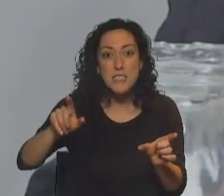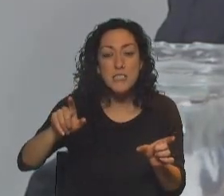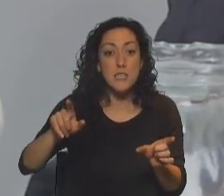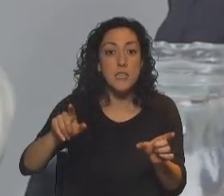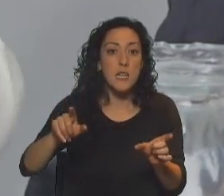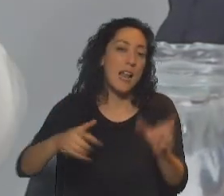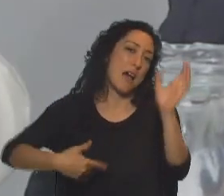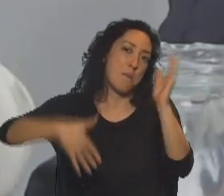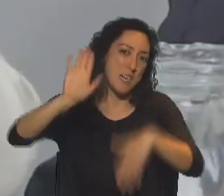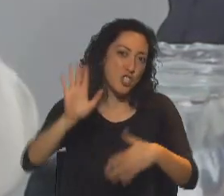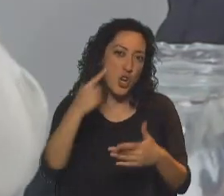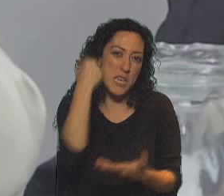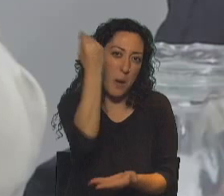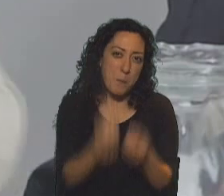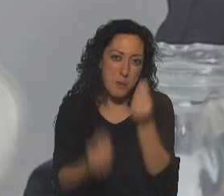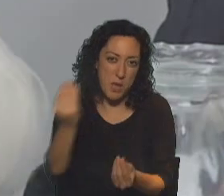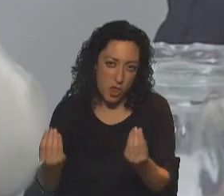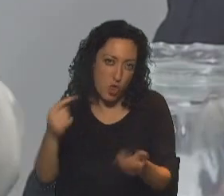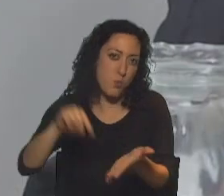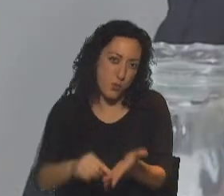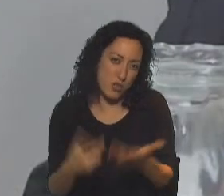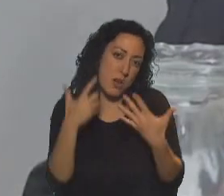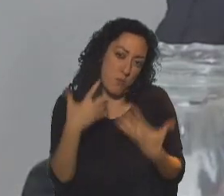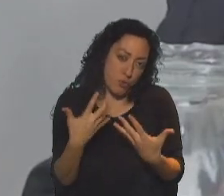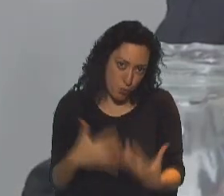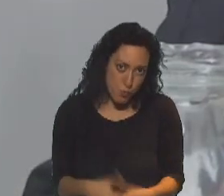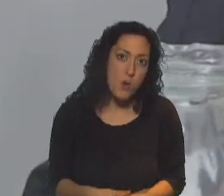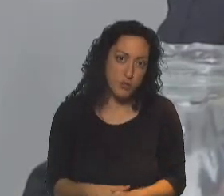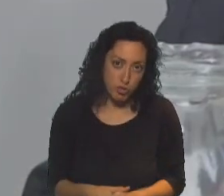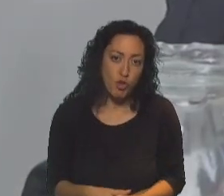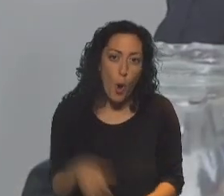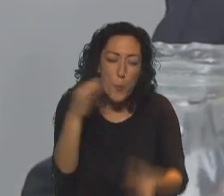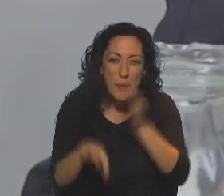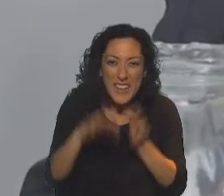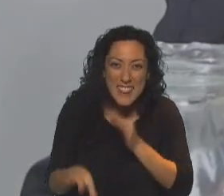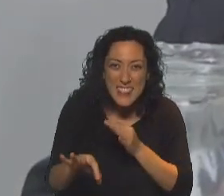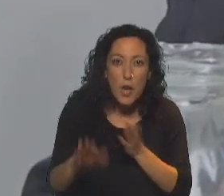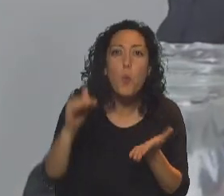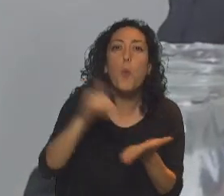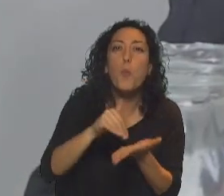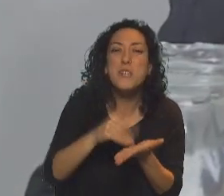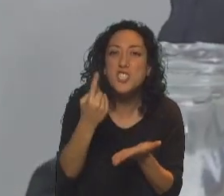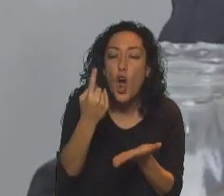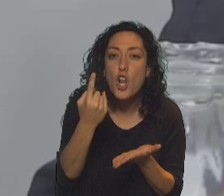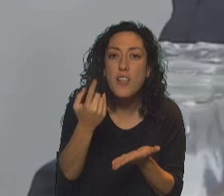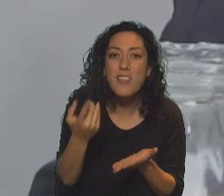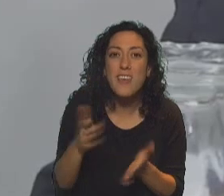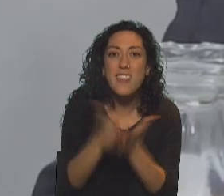concentradas la mayoría, obviamente aquí en Buenos Aires, vendía 1 millón de ejemplares diarios.